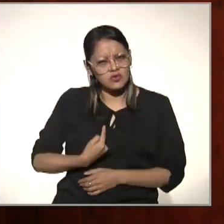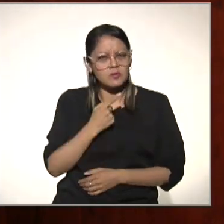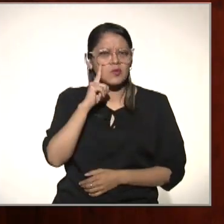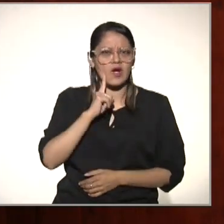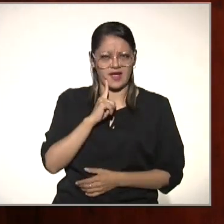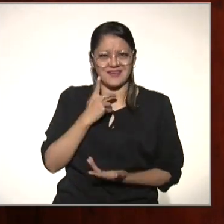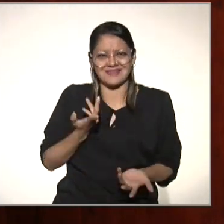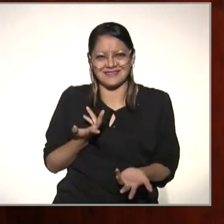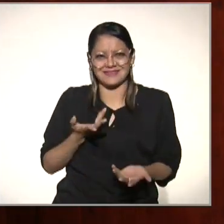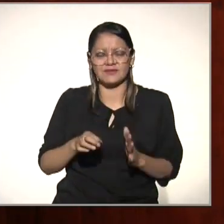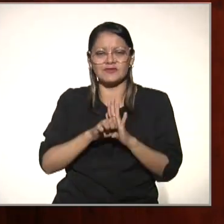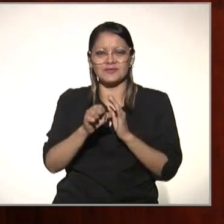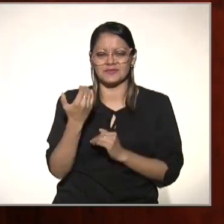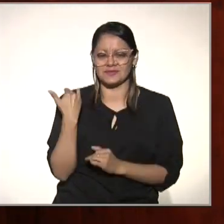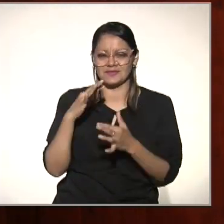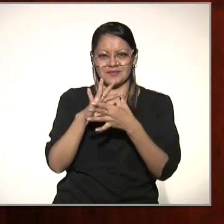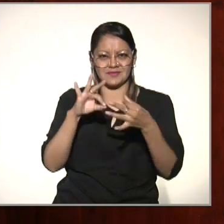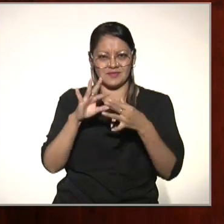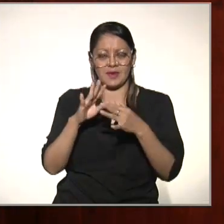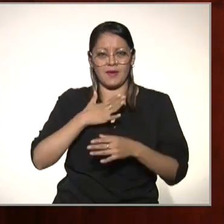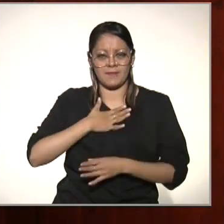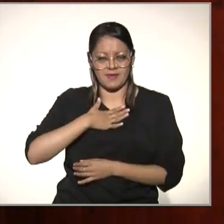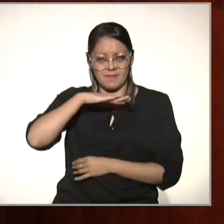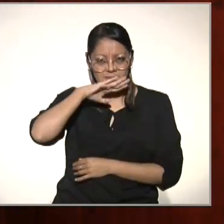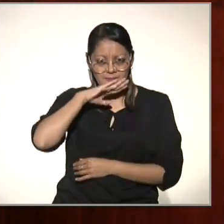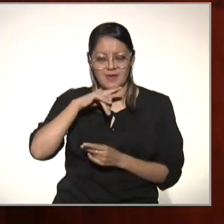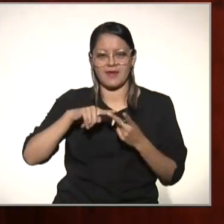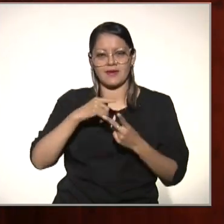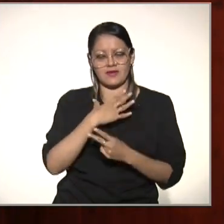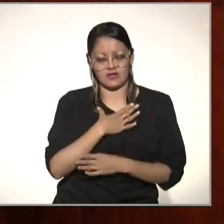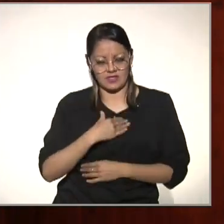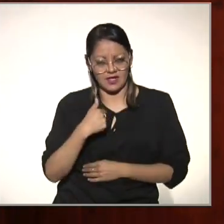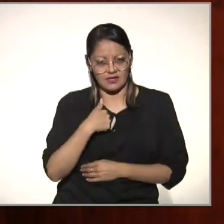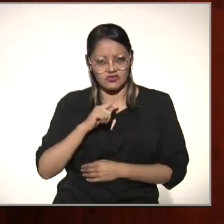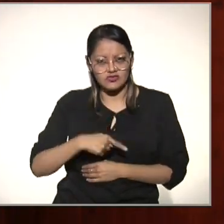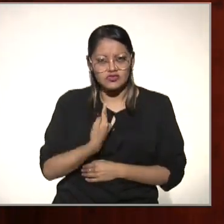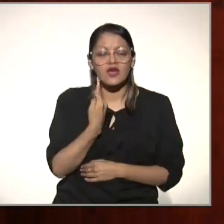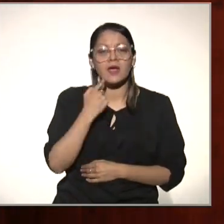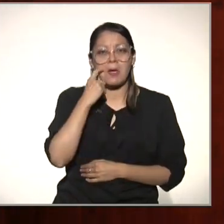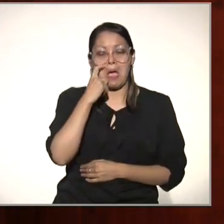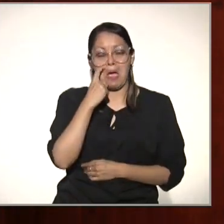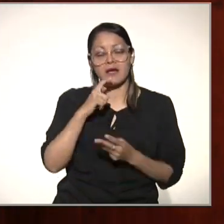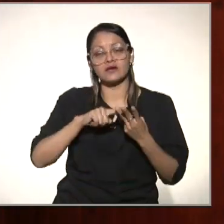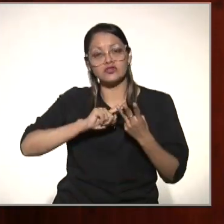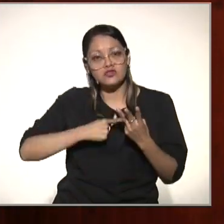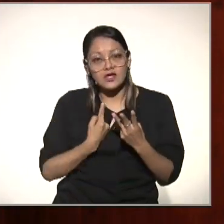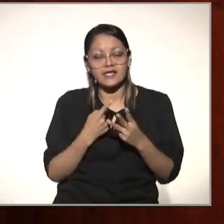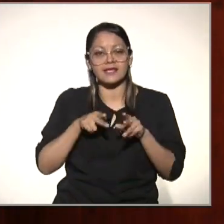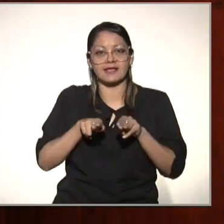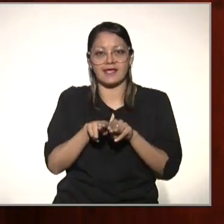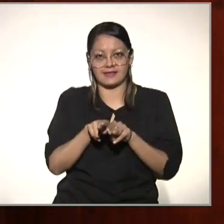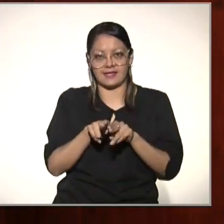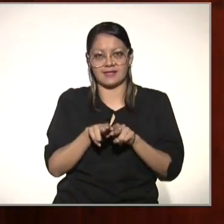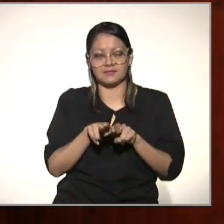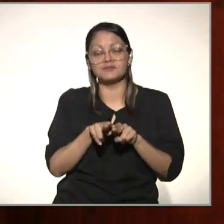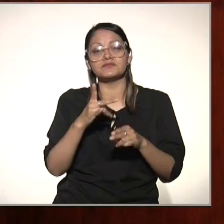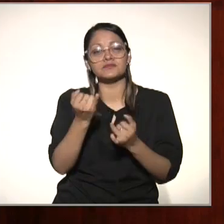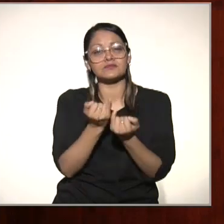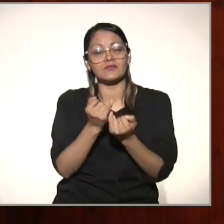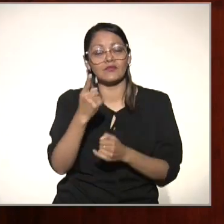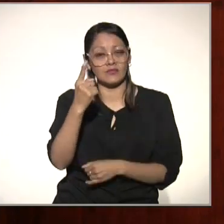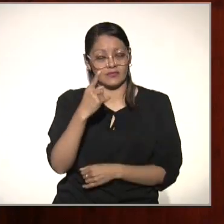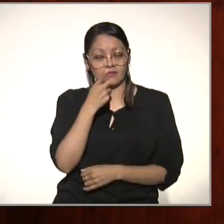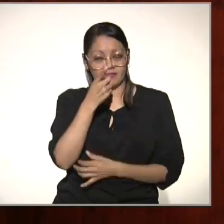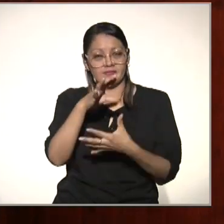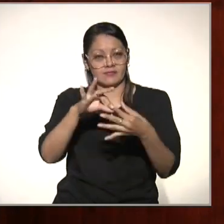eso hace rato hablaba de mi experiencia de mamá, de hija y de nieta, pero también coloco, y para mí es importantísimo, tengo un